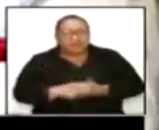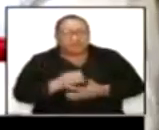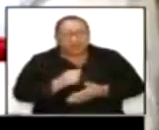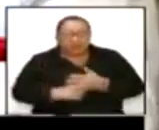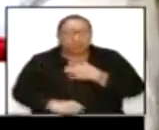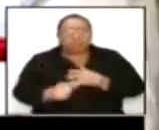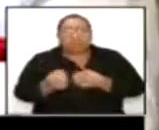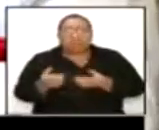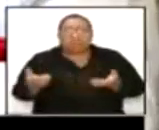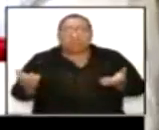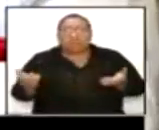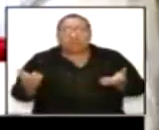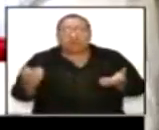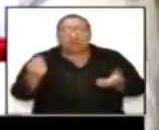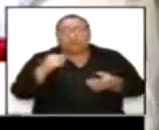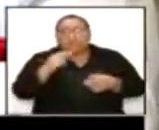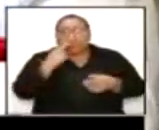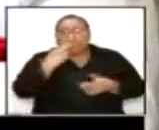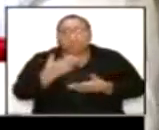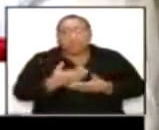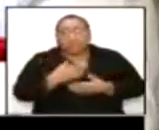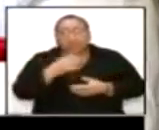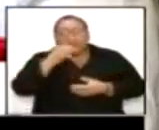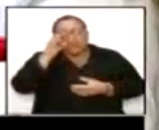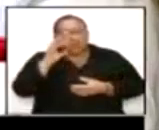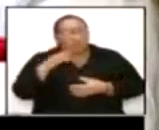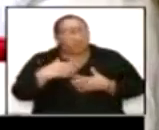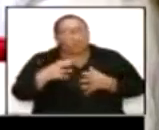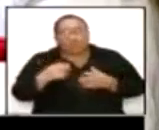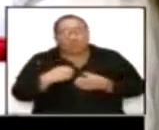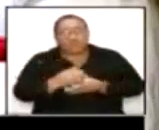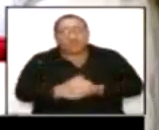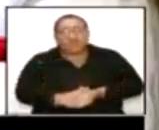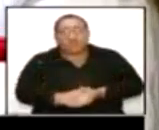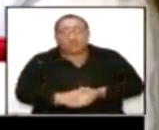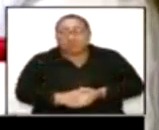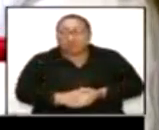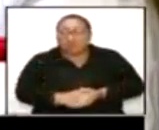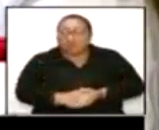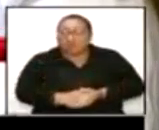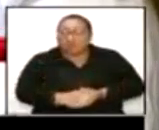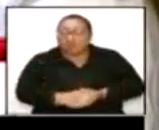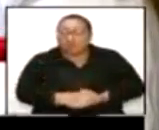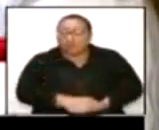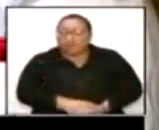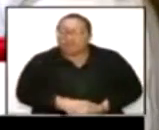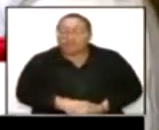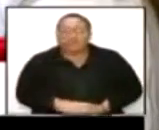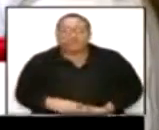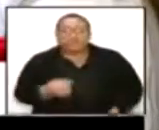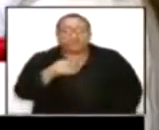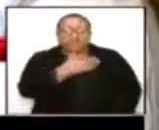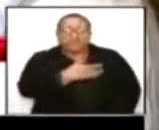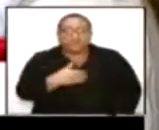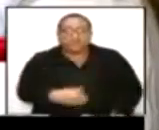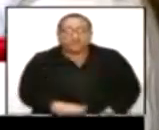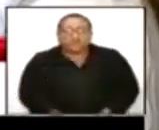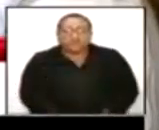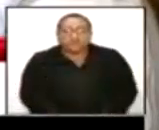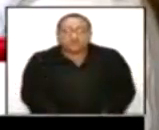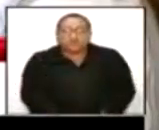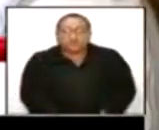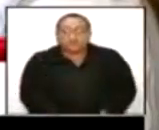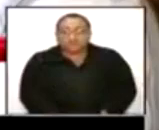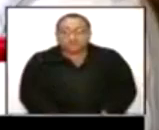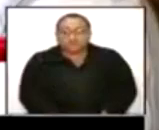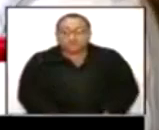derramamiento de sangre a una criatura inocente, presidente, no se puede permitir. Por eso, presidente, agradezco que usted